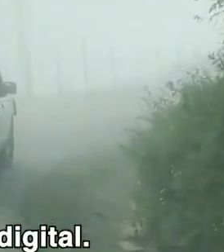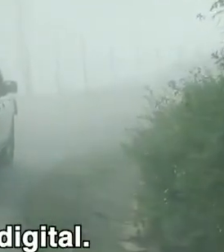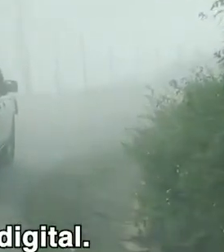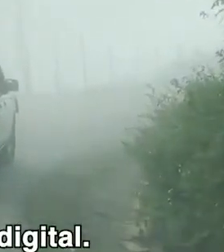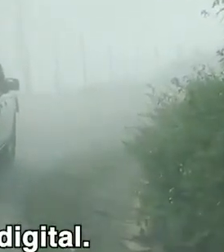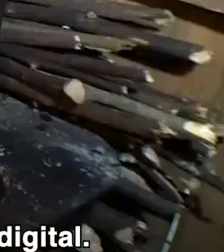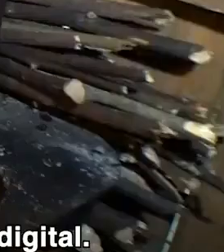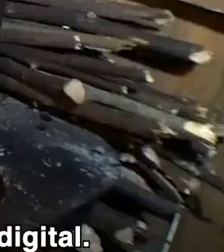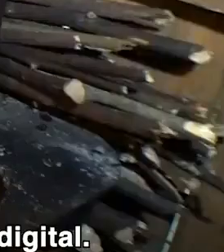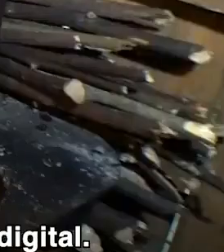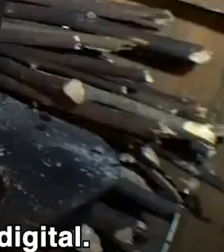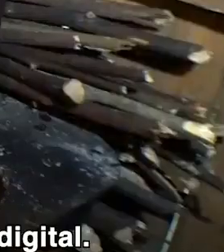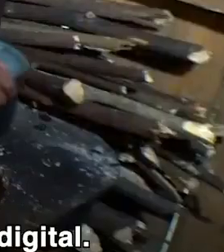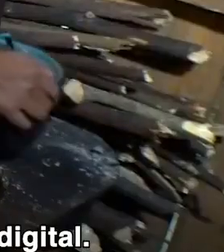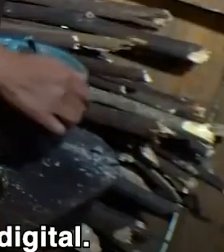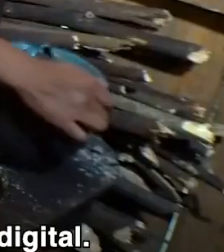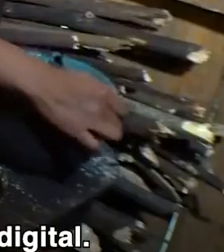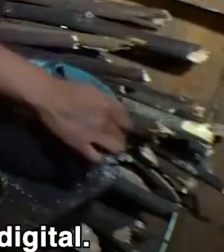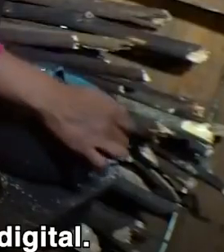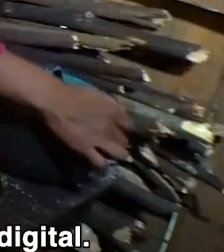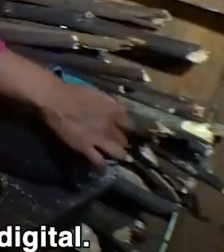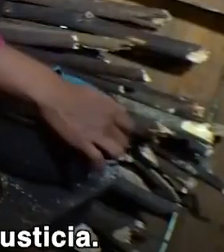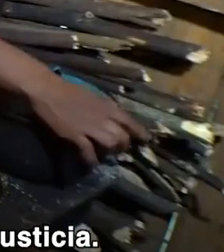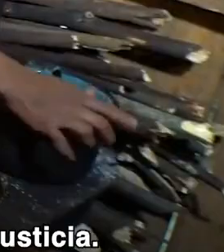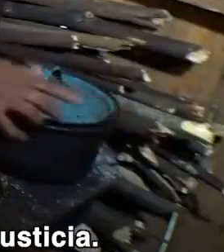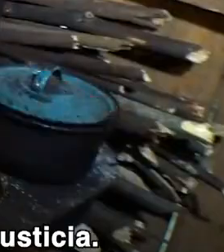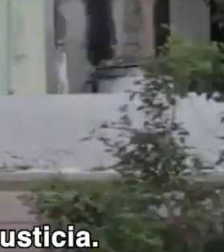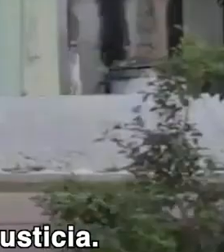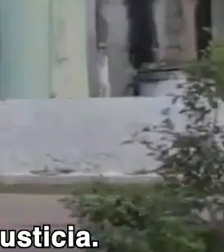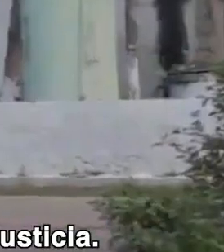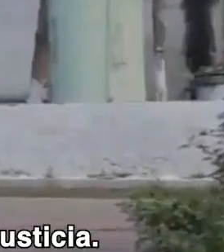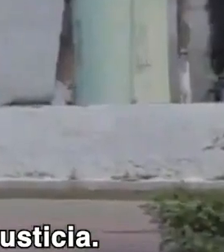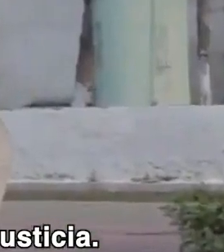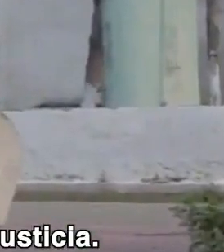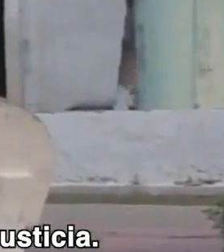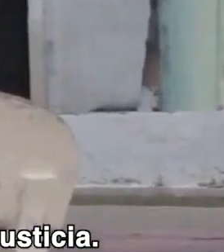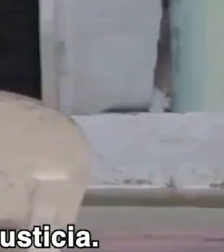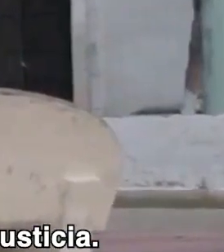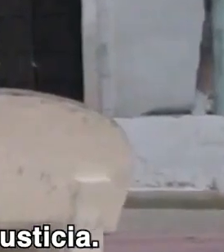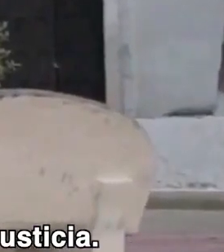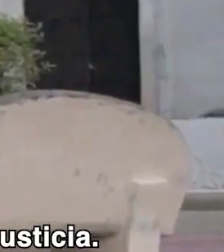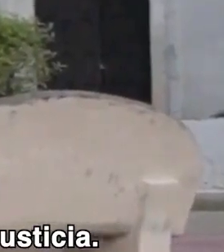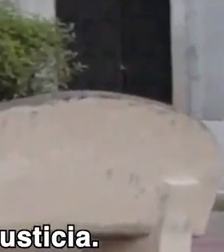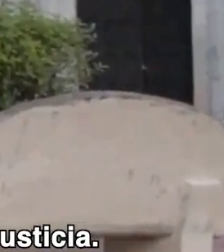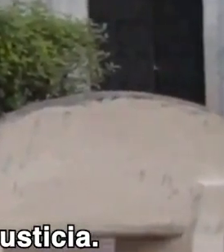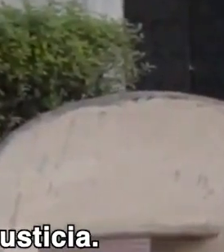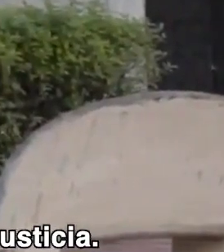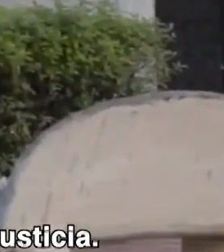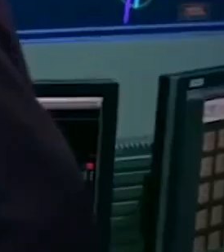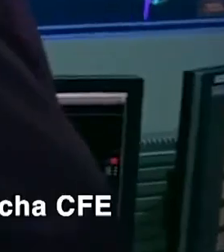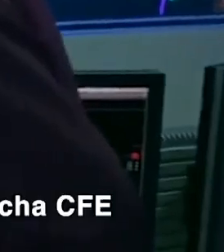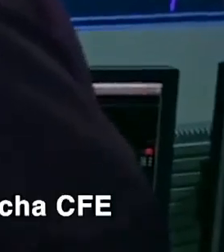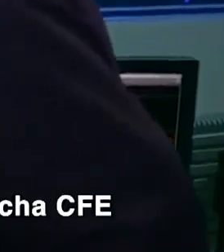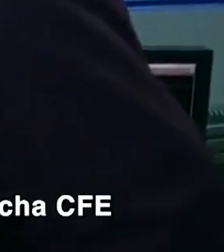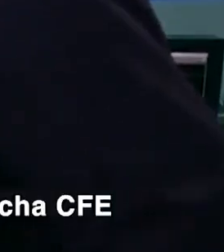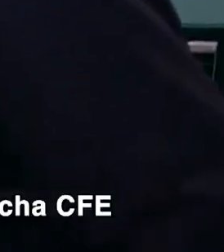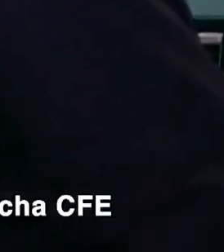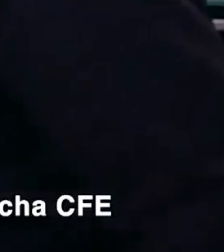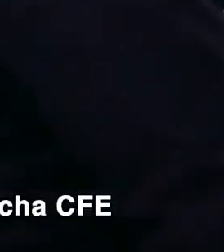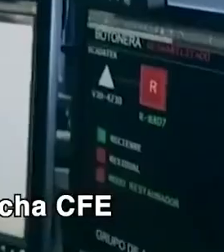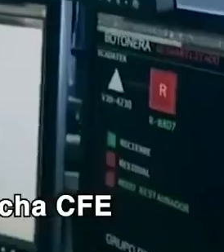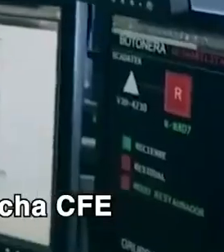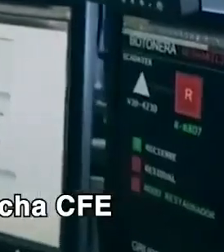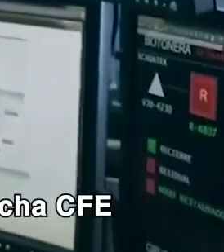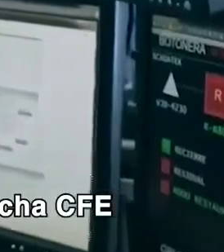convirtiéndolas en Víctimas de la marginación digital esto representa una profunda desigualdad e injusticia por ello